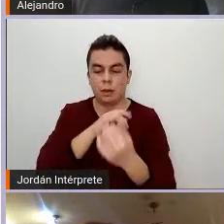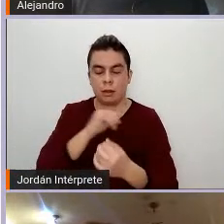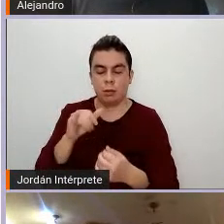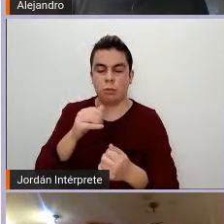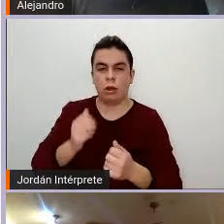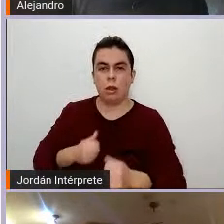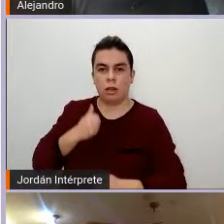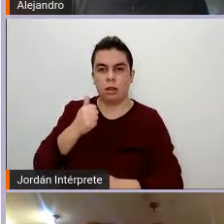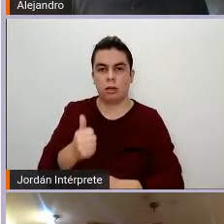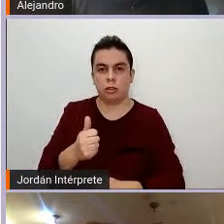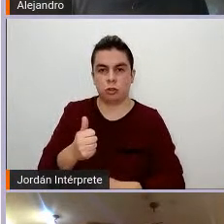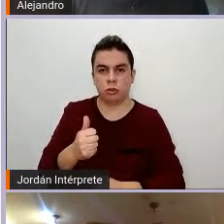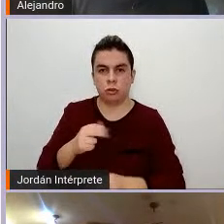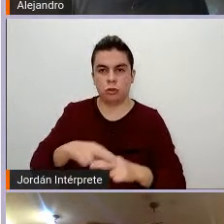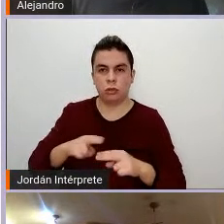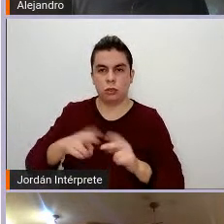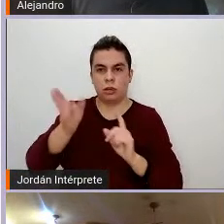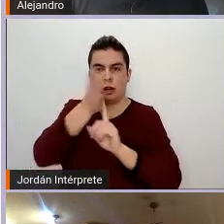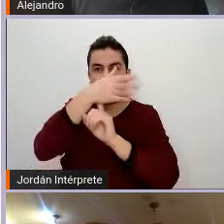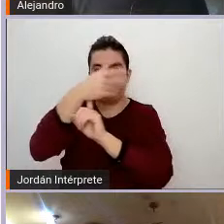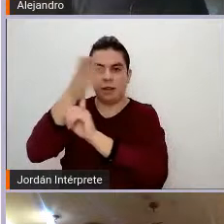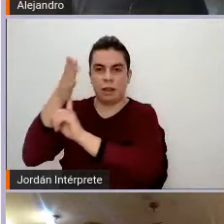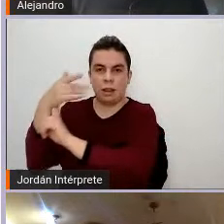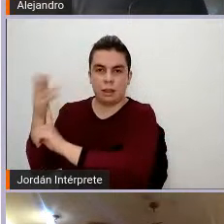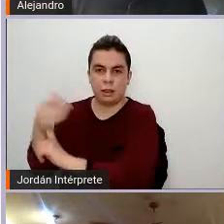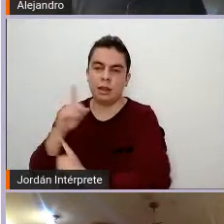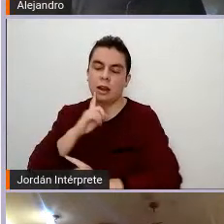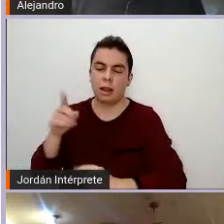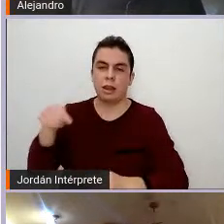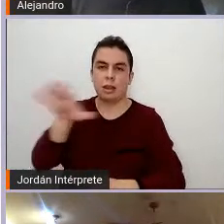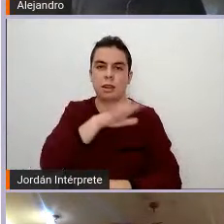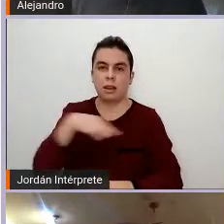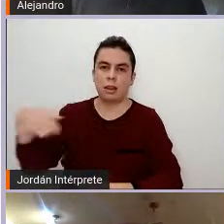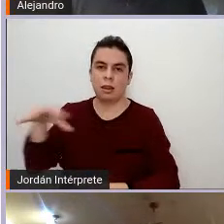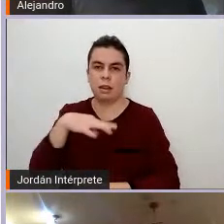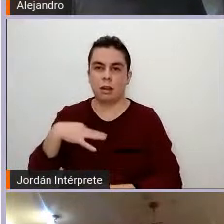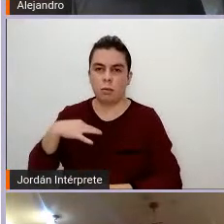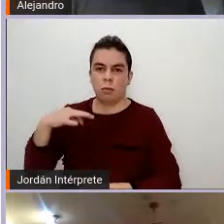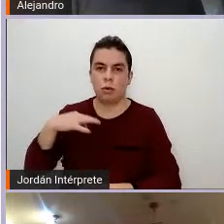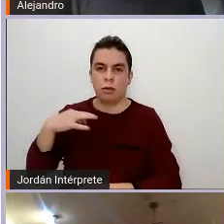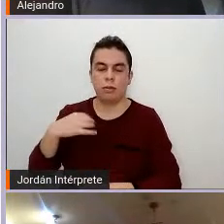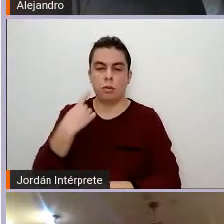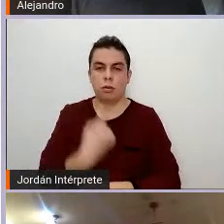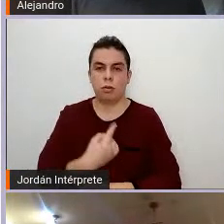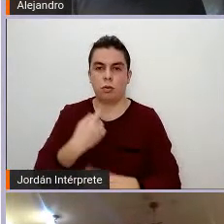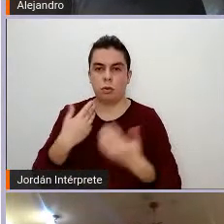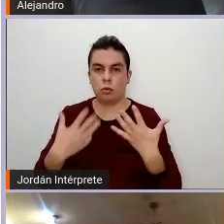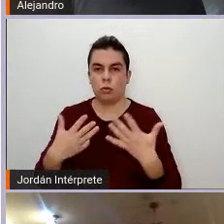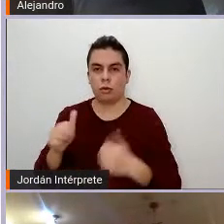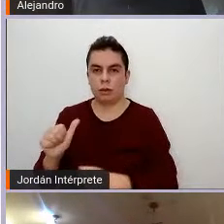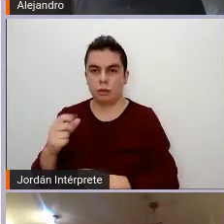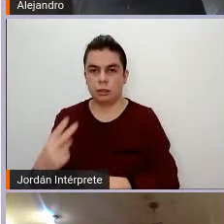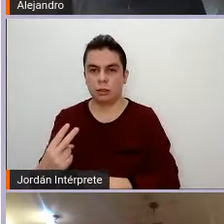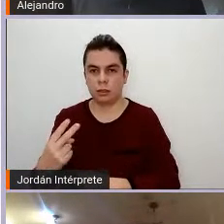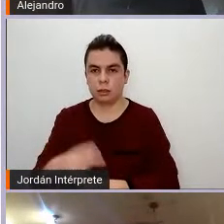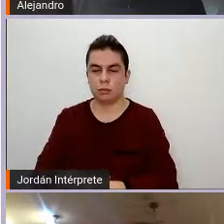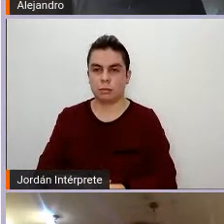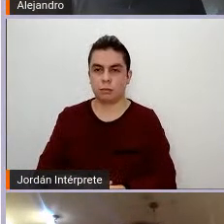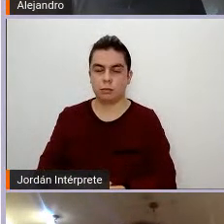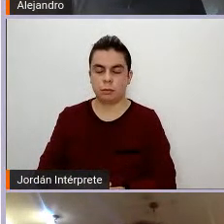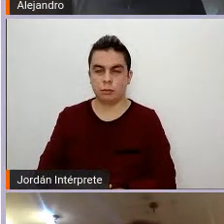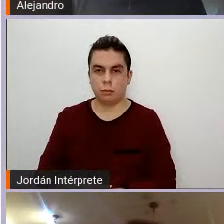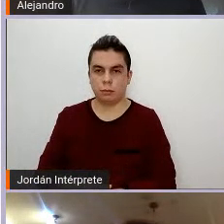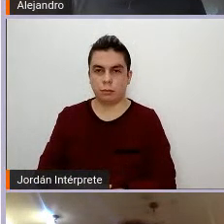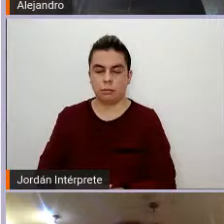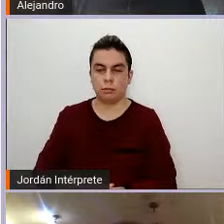el documental Las Banderas del Pueblo, en 1962. En términos generales, El Pueblo de